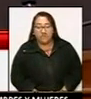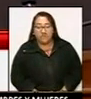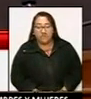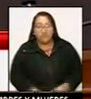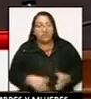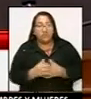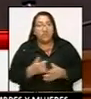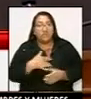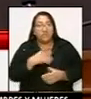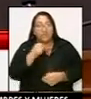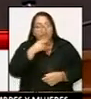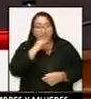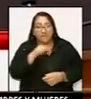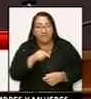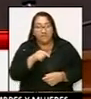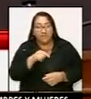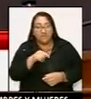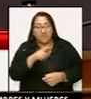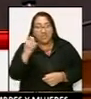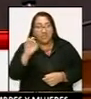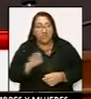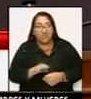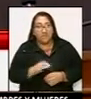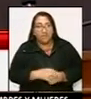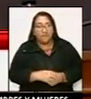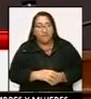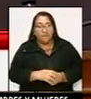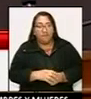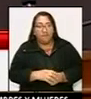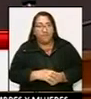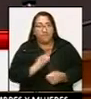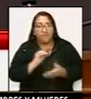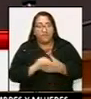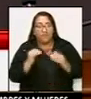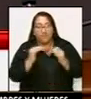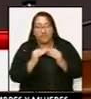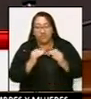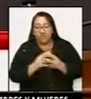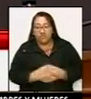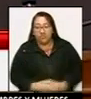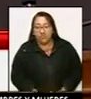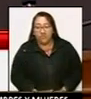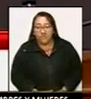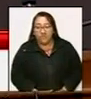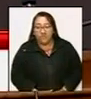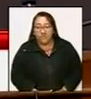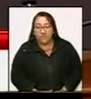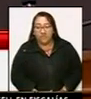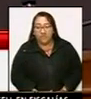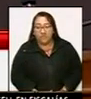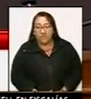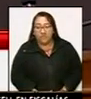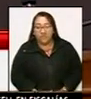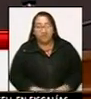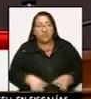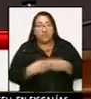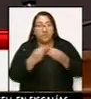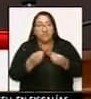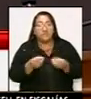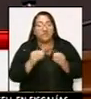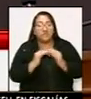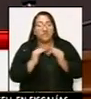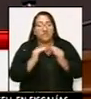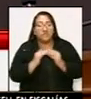lo que percibe una mujer, el 100% destinan al hogar. El 100% se destina para el